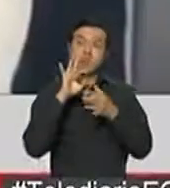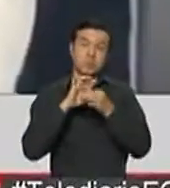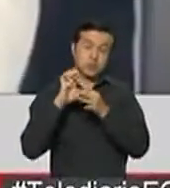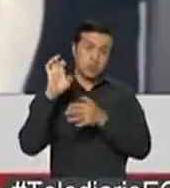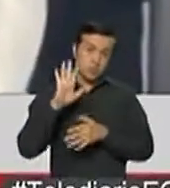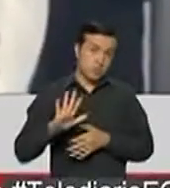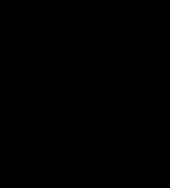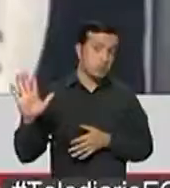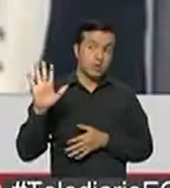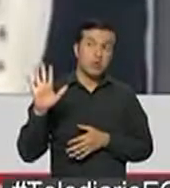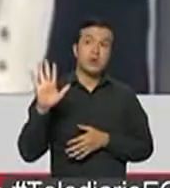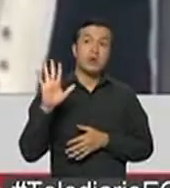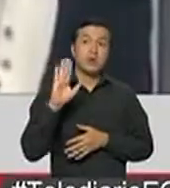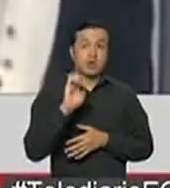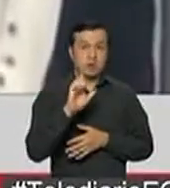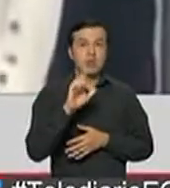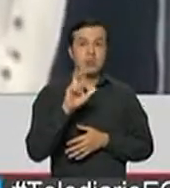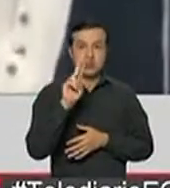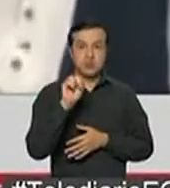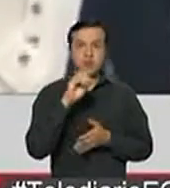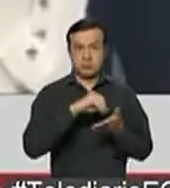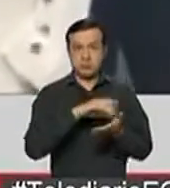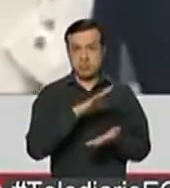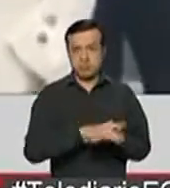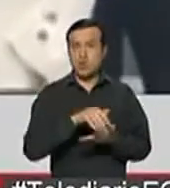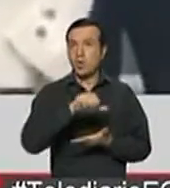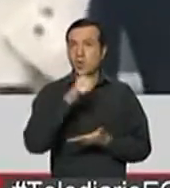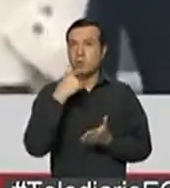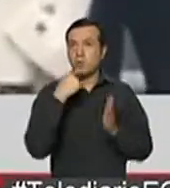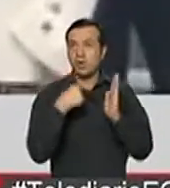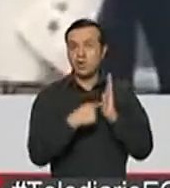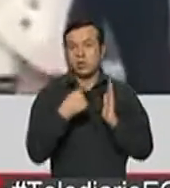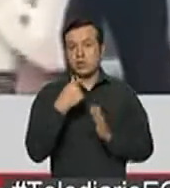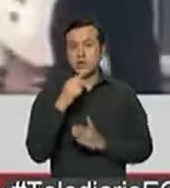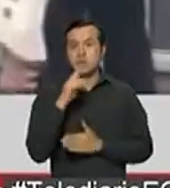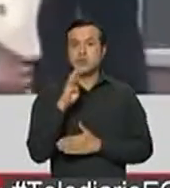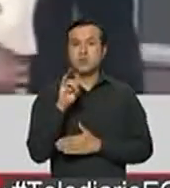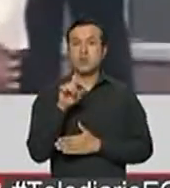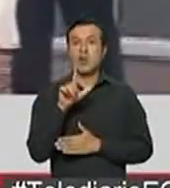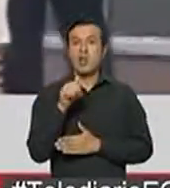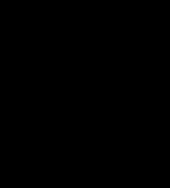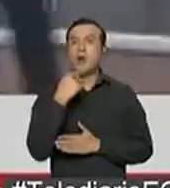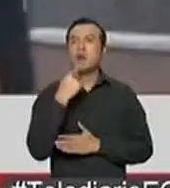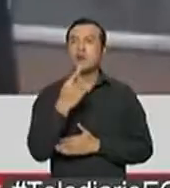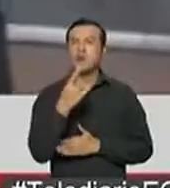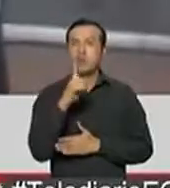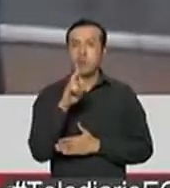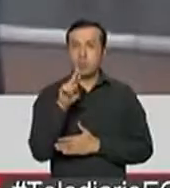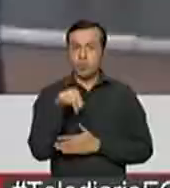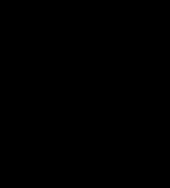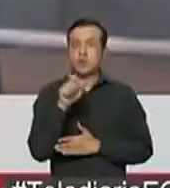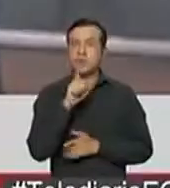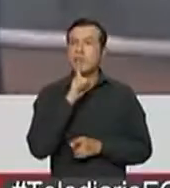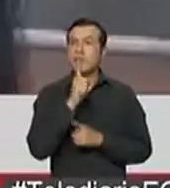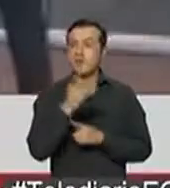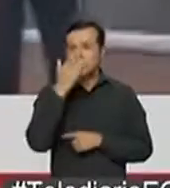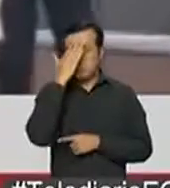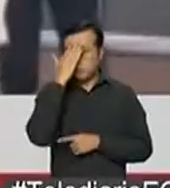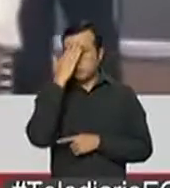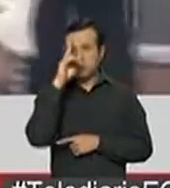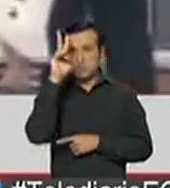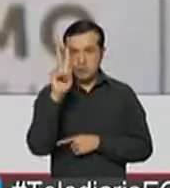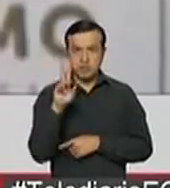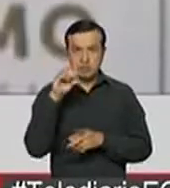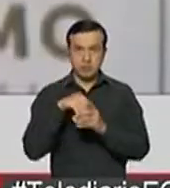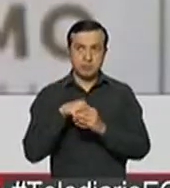Europea está el ELN y otros como Hezbollah, del cual, según Duque, tienen información de que actúa en